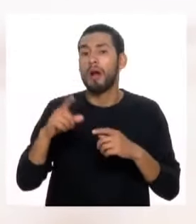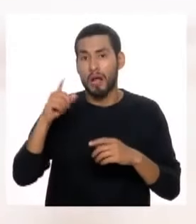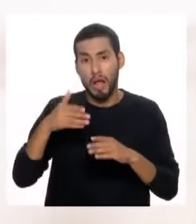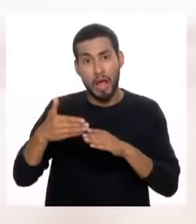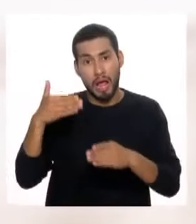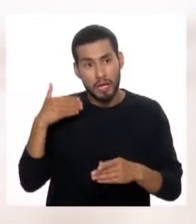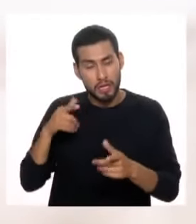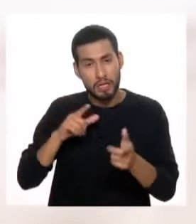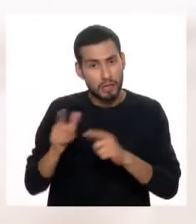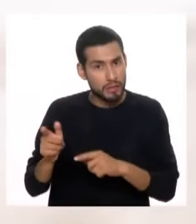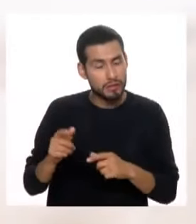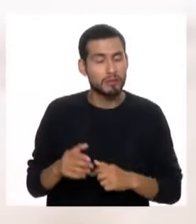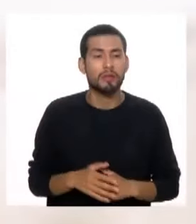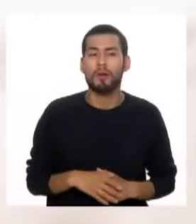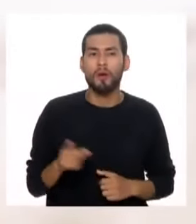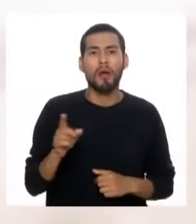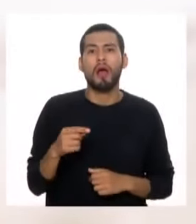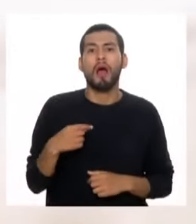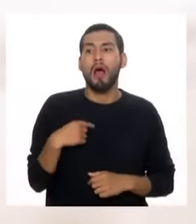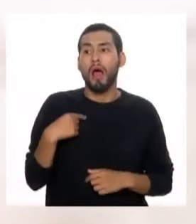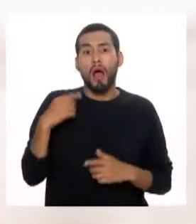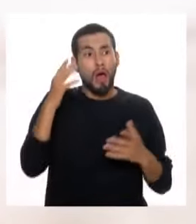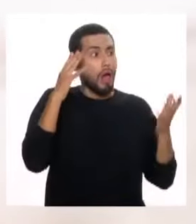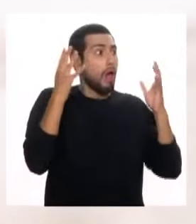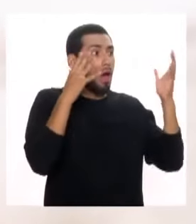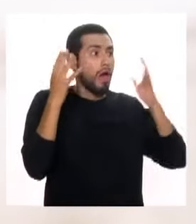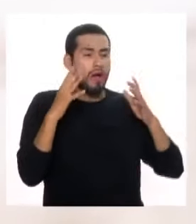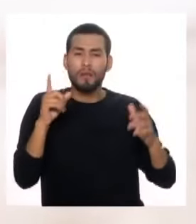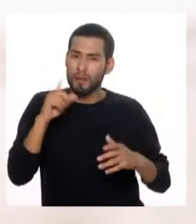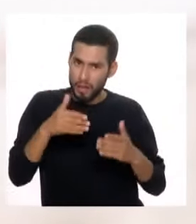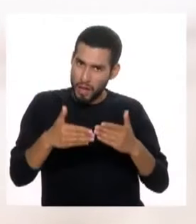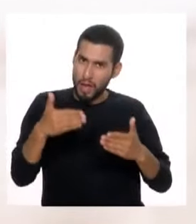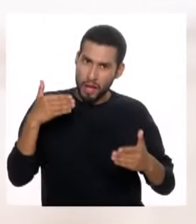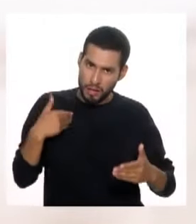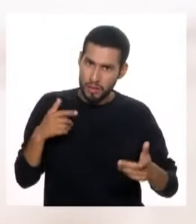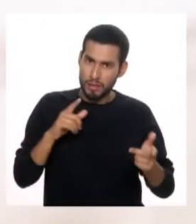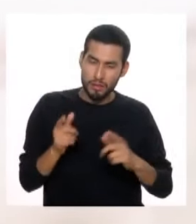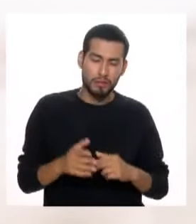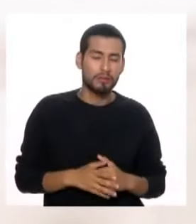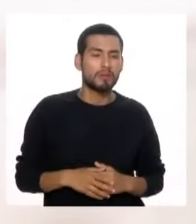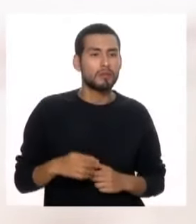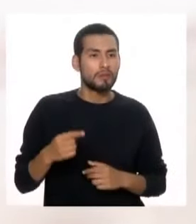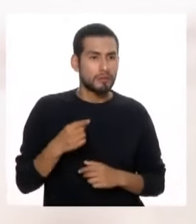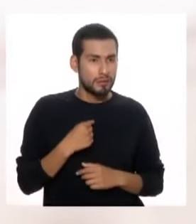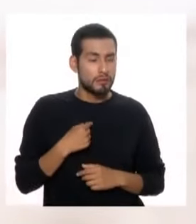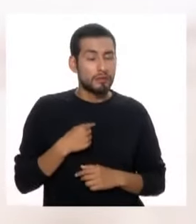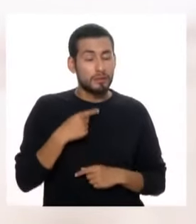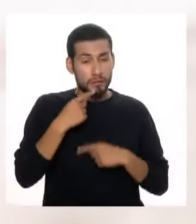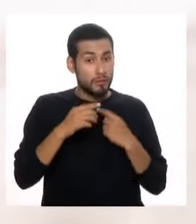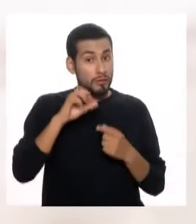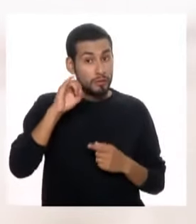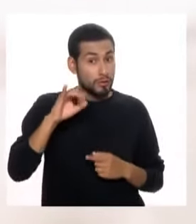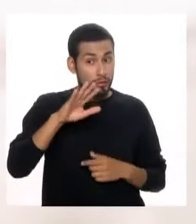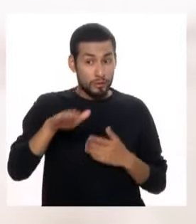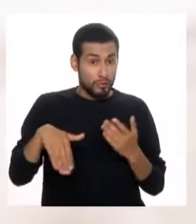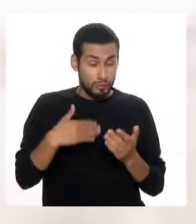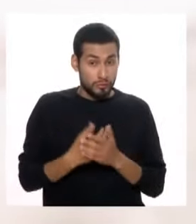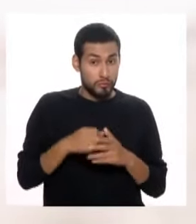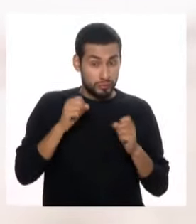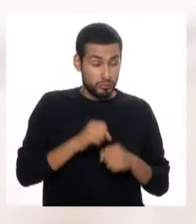analizada y no tener que corretear. Por eso, permítame que reitere, si todos los que podemos